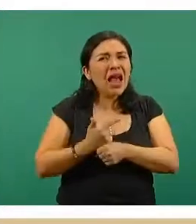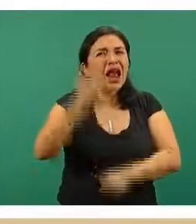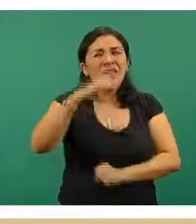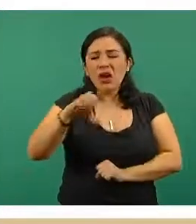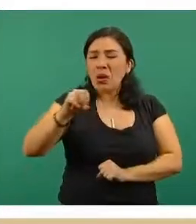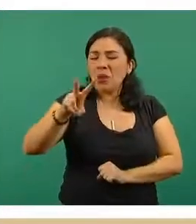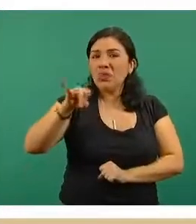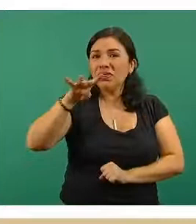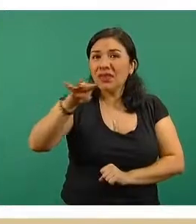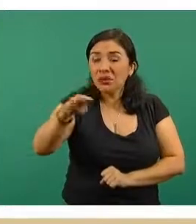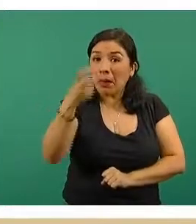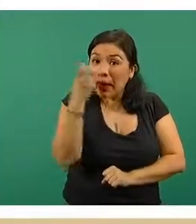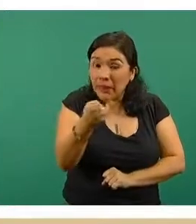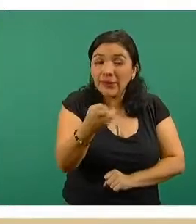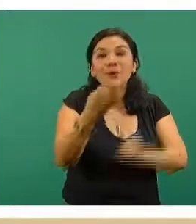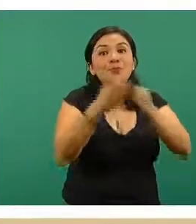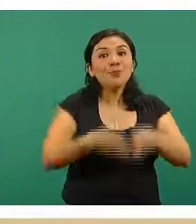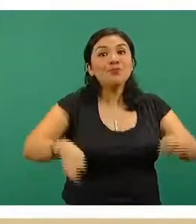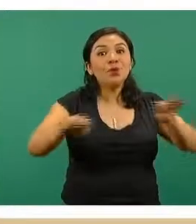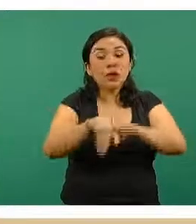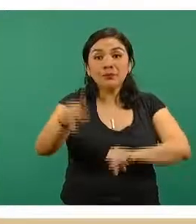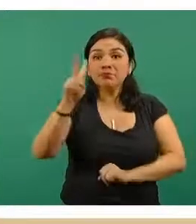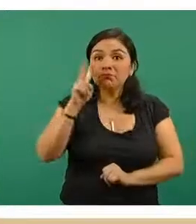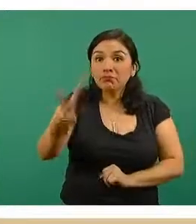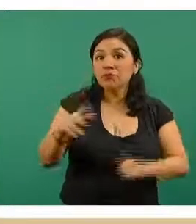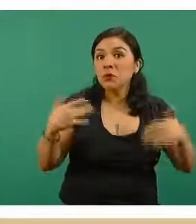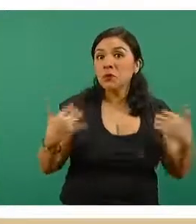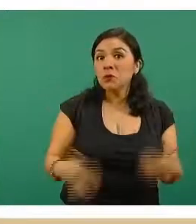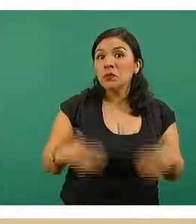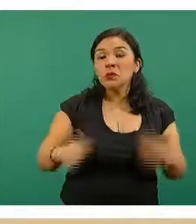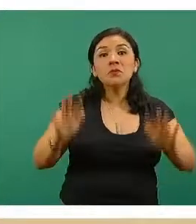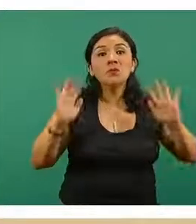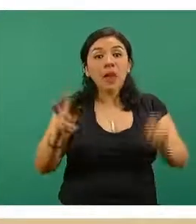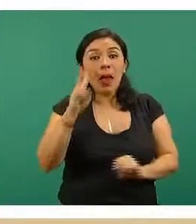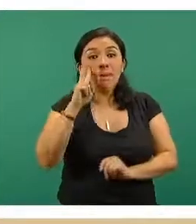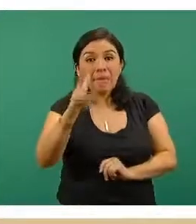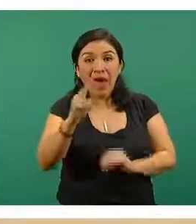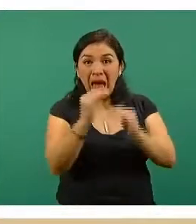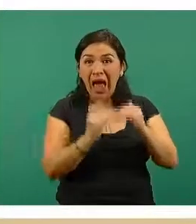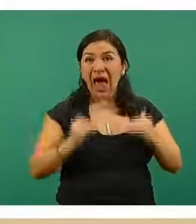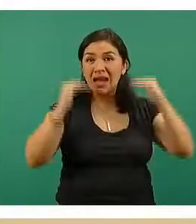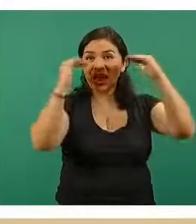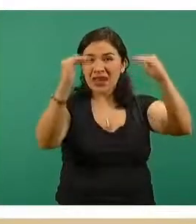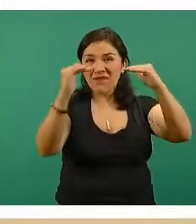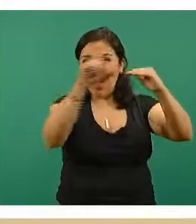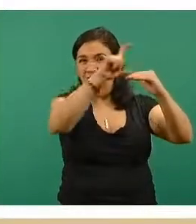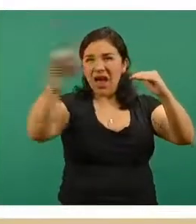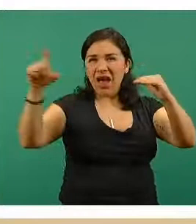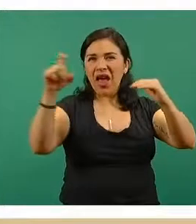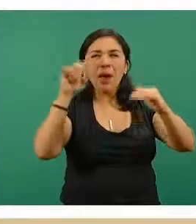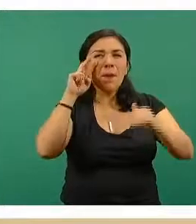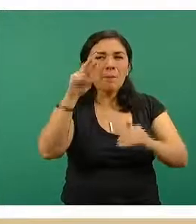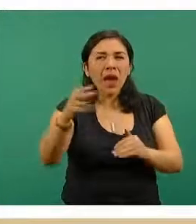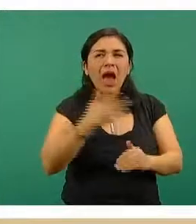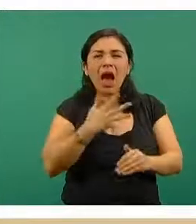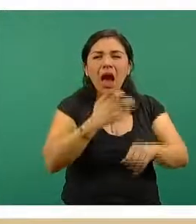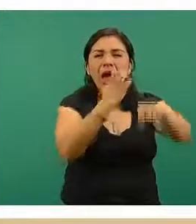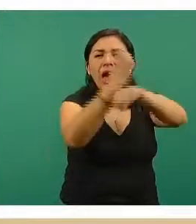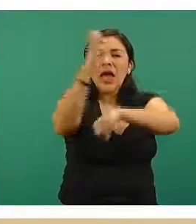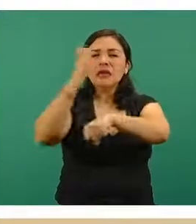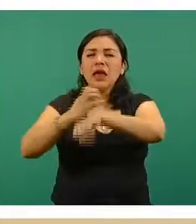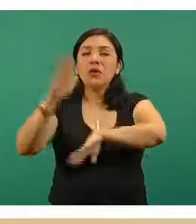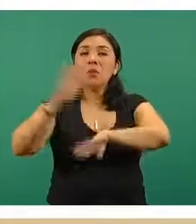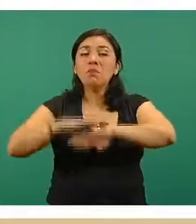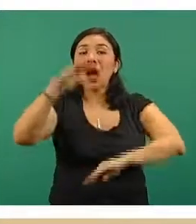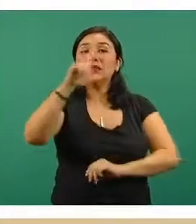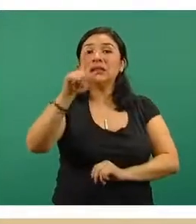de COVID, pues es muy importante resaltar que también en la parte superior, en donde identificamos a las entidades con más